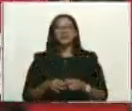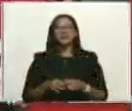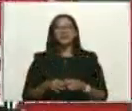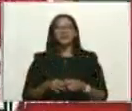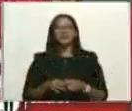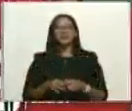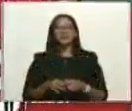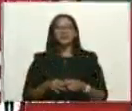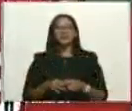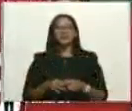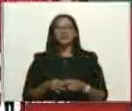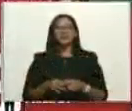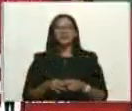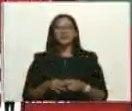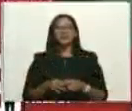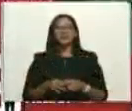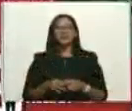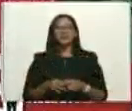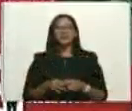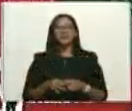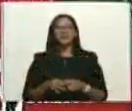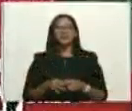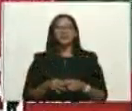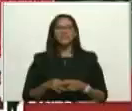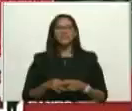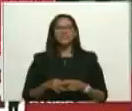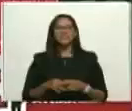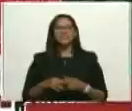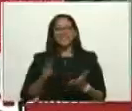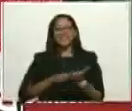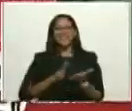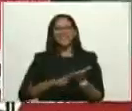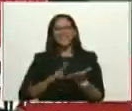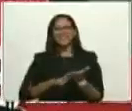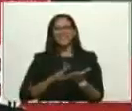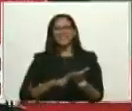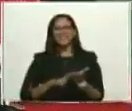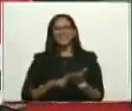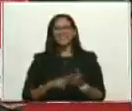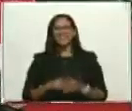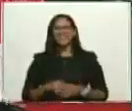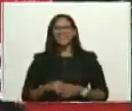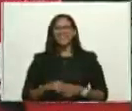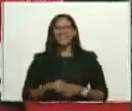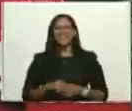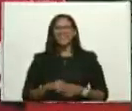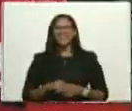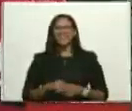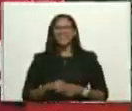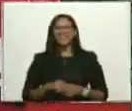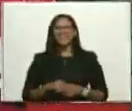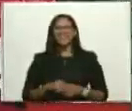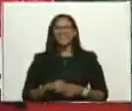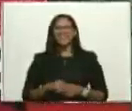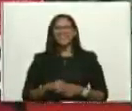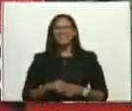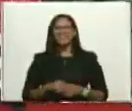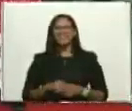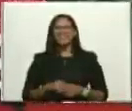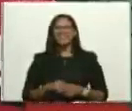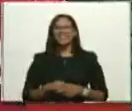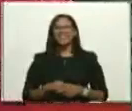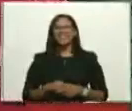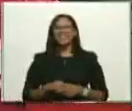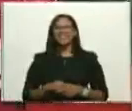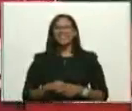Vamos a ver, aquí no, esto si es de verdad. No, sí. Si es. ¿Ah? Esto es cartulina. Y esto es cartón, güey.